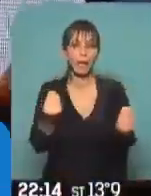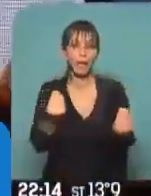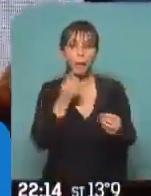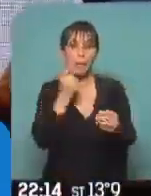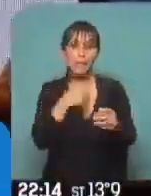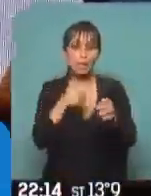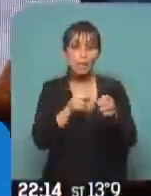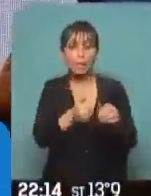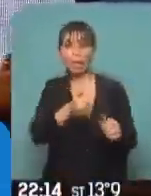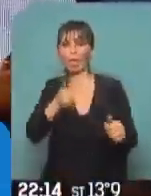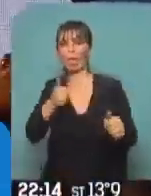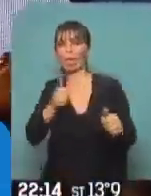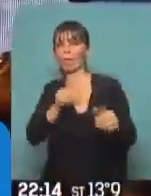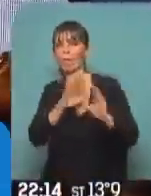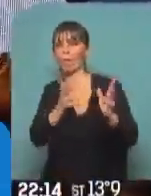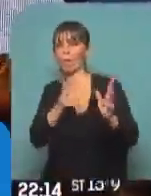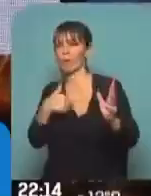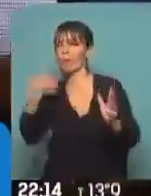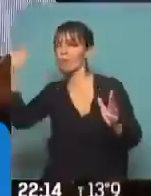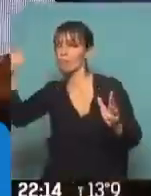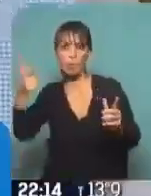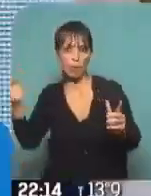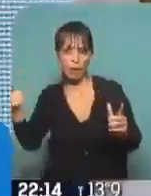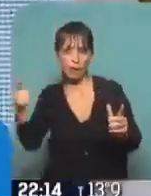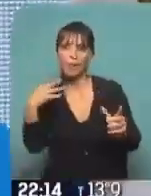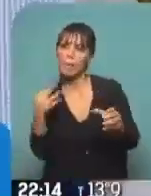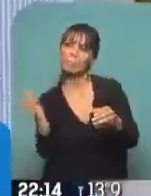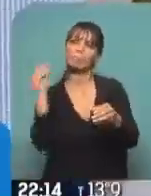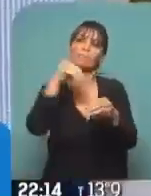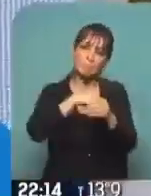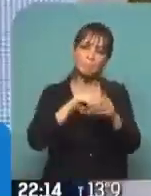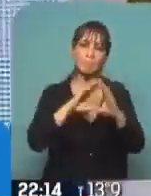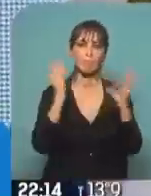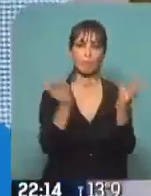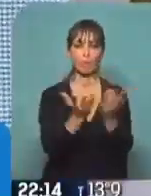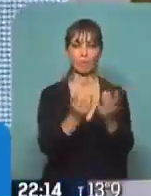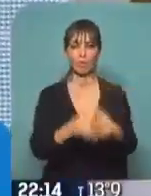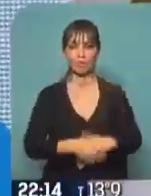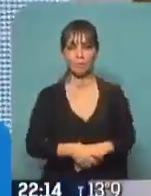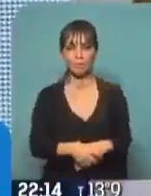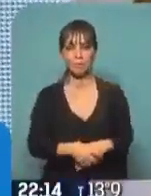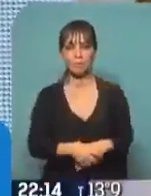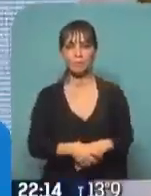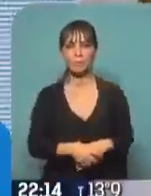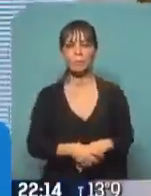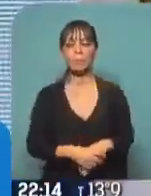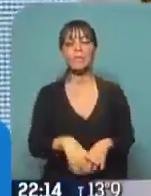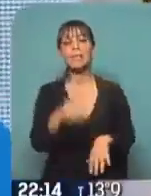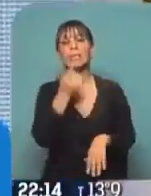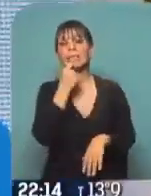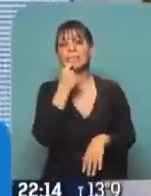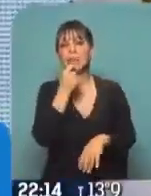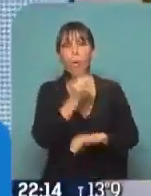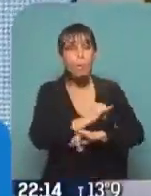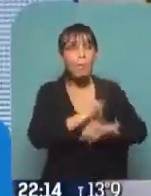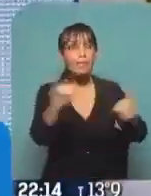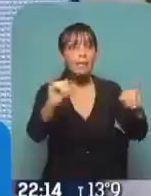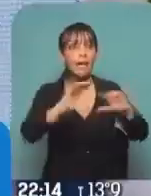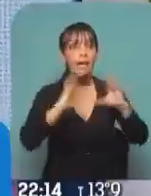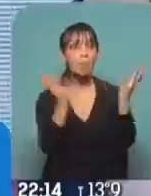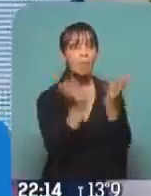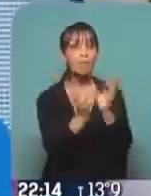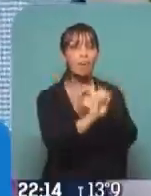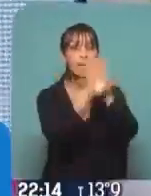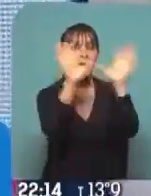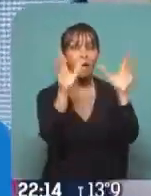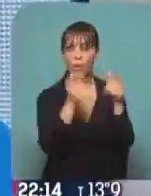no tenemos futuro. Tenemos que ser parte del mundo. Y si no tenemos un mensaje claro para que nos